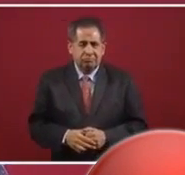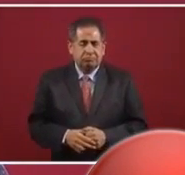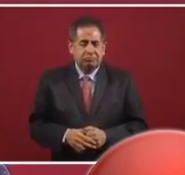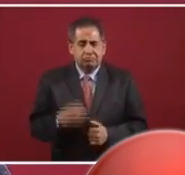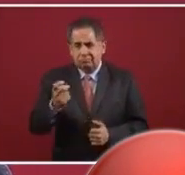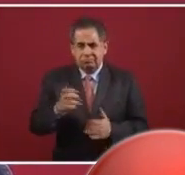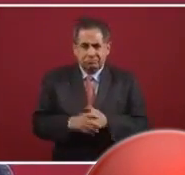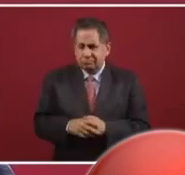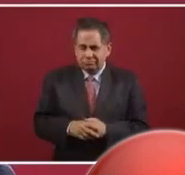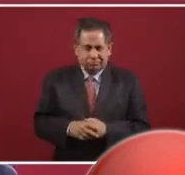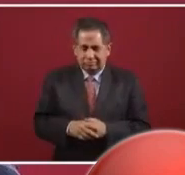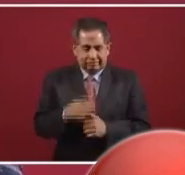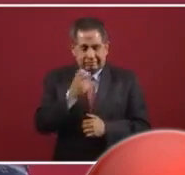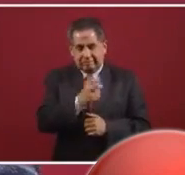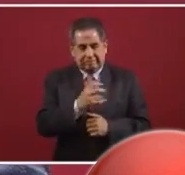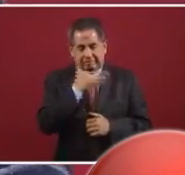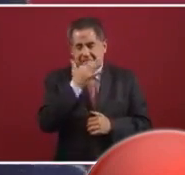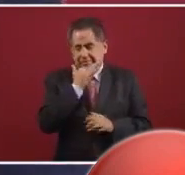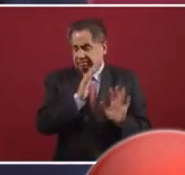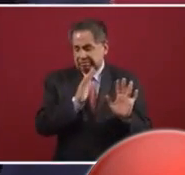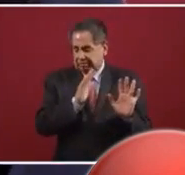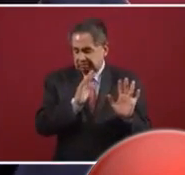es una mancha